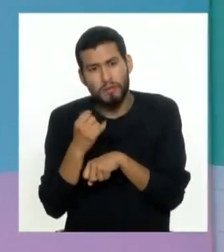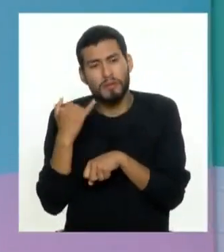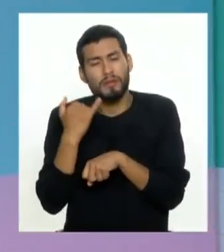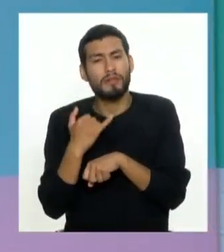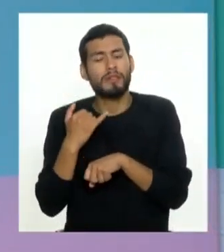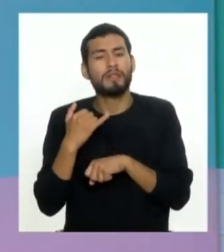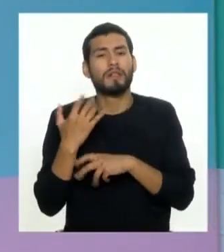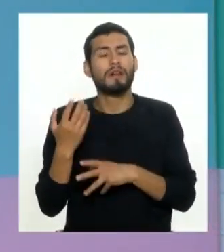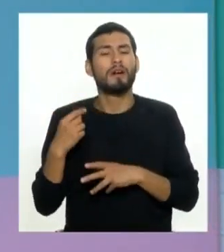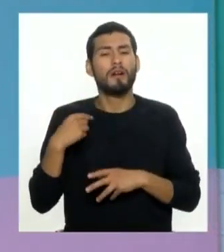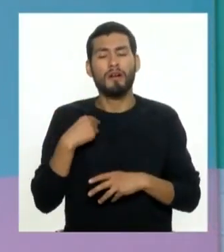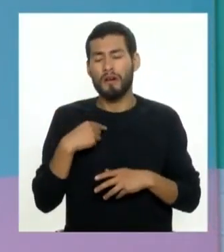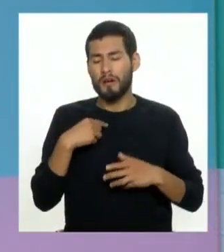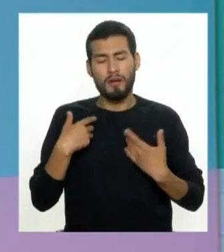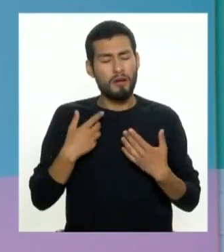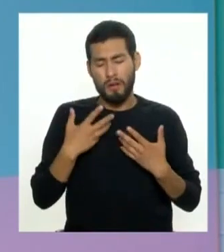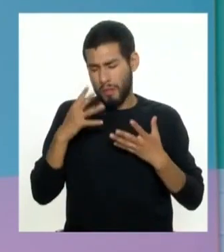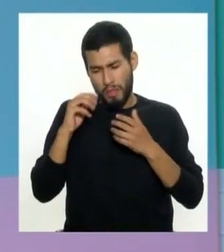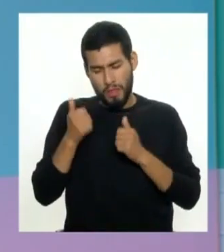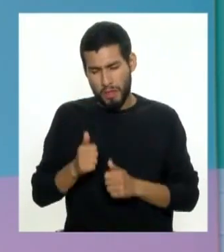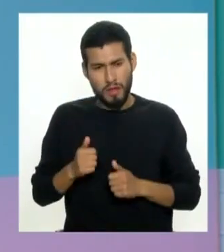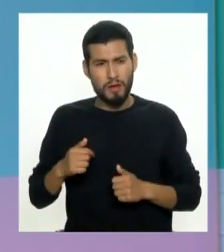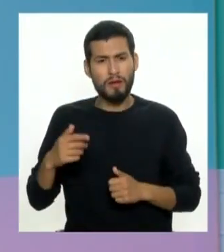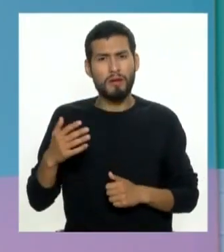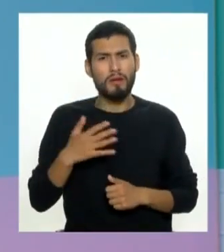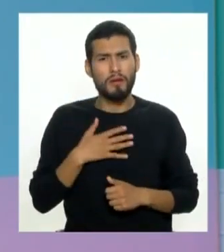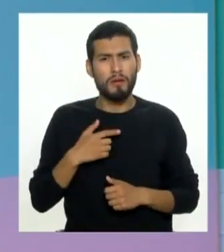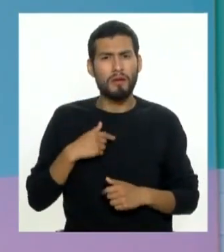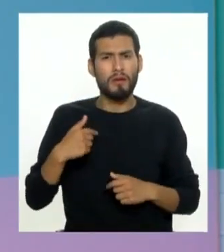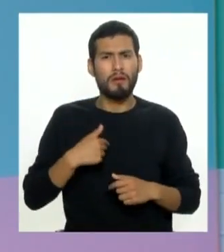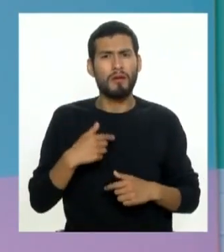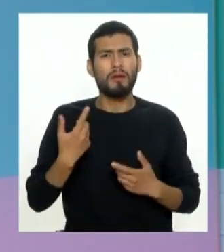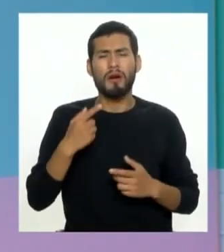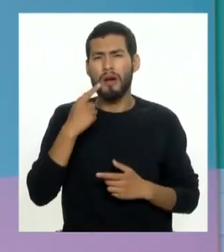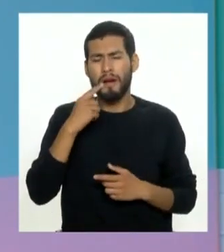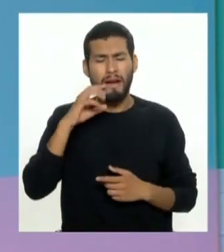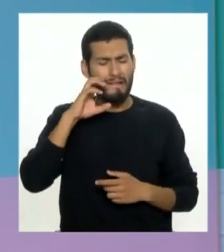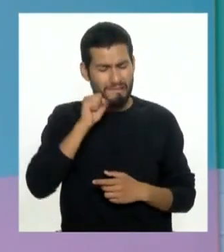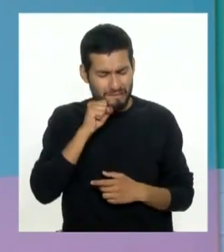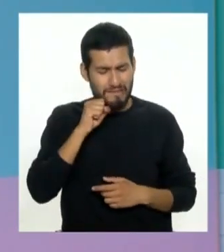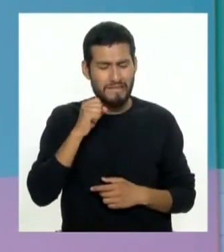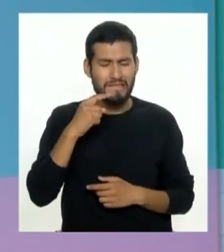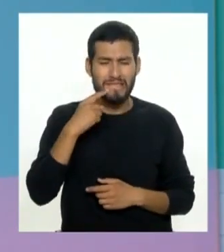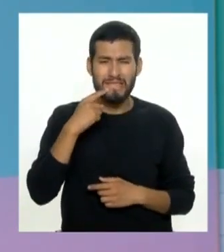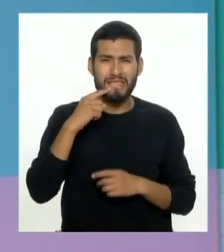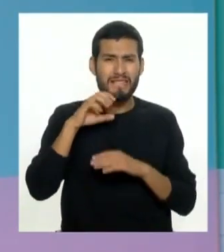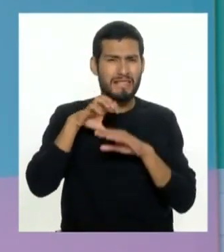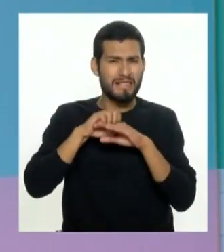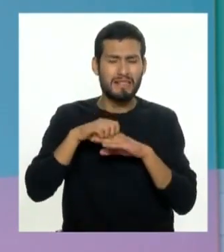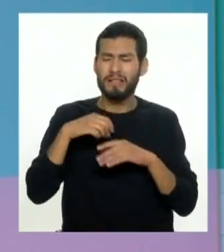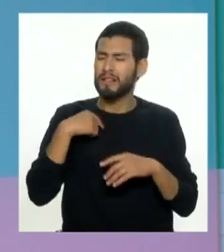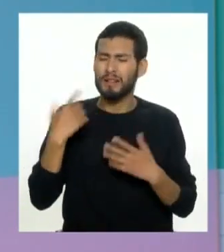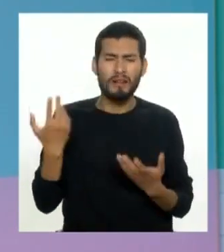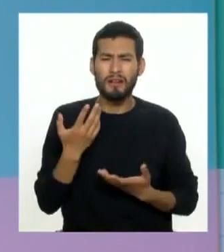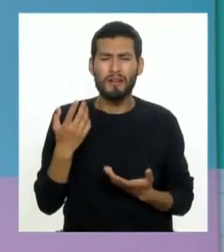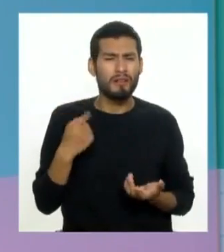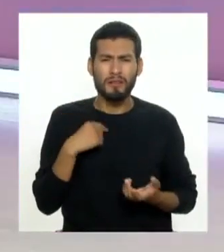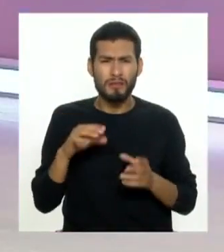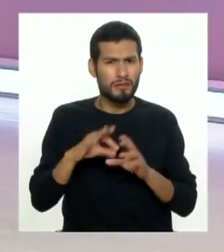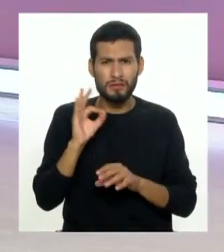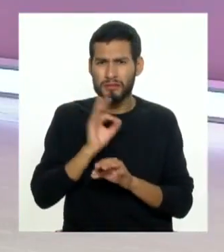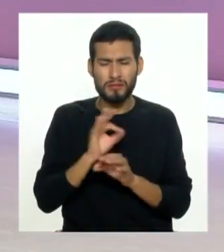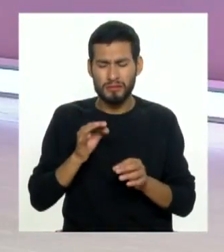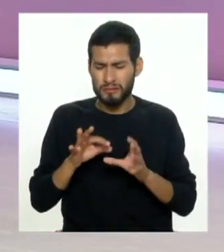a descomponer. Me muerdo desde el labio, me muerdo. Y hasta el momento no encuentro ningún tipo